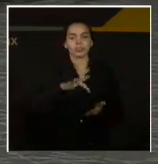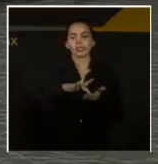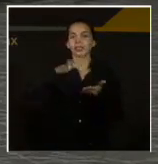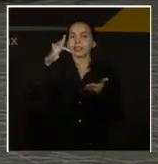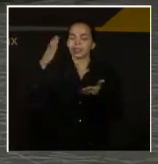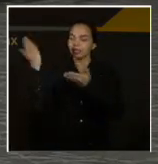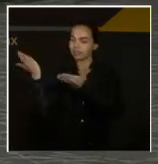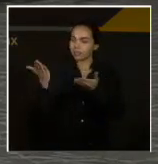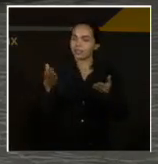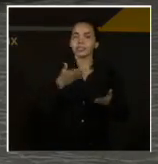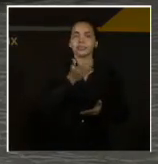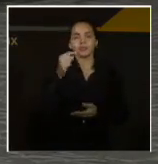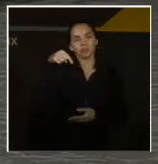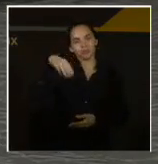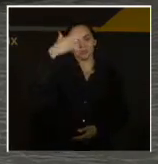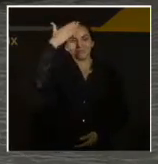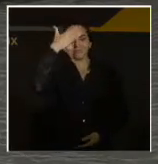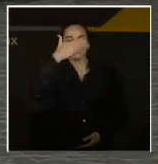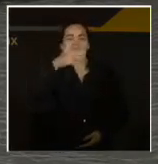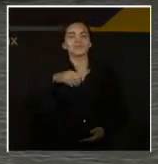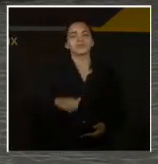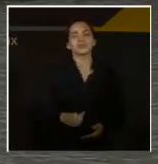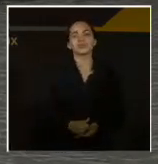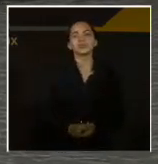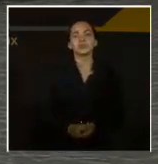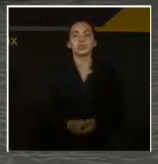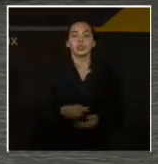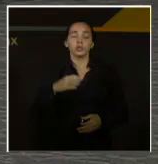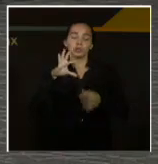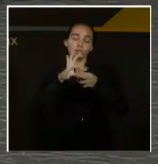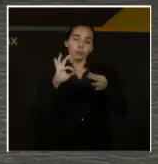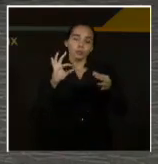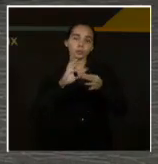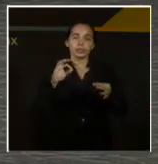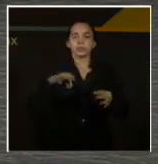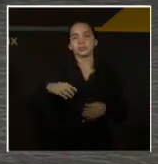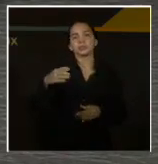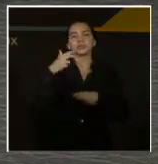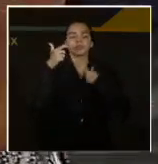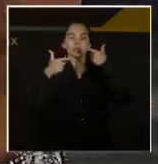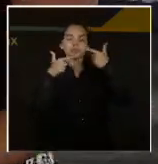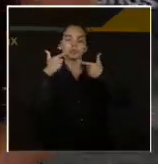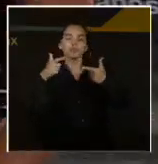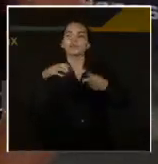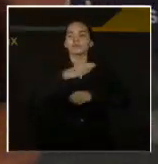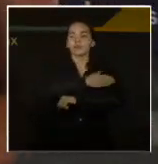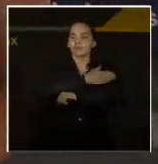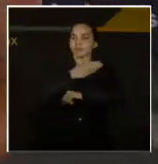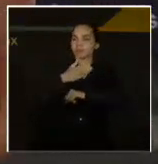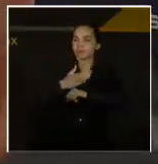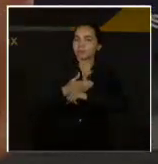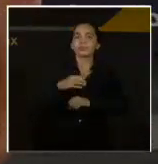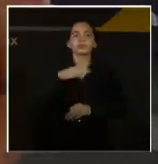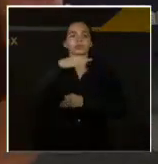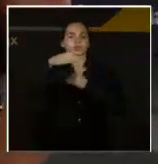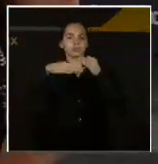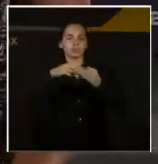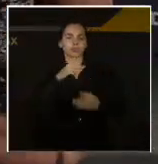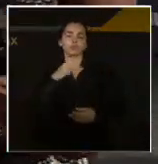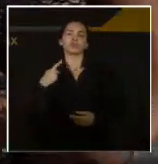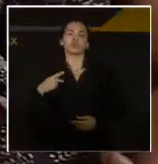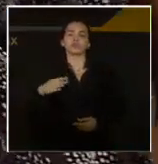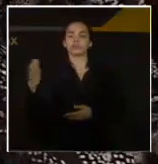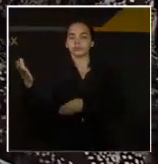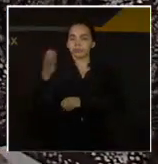Agradecemos la presencia de todos ustedes, del panel de especialistas, el panel ciudadano, a todas las personalidades que nos